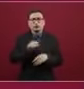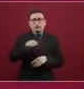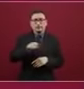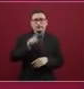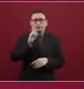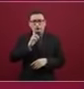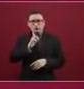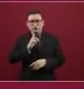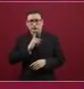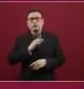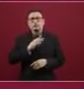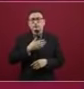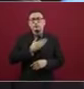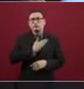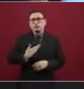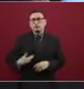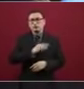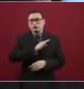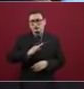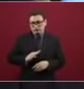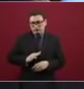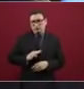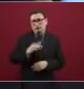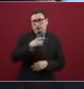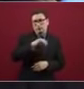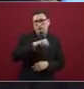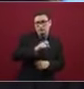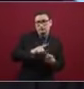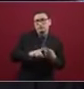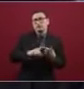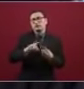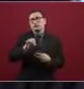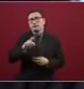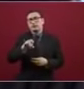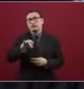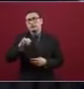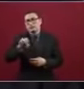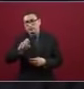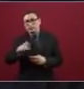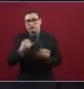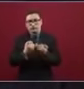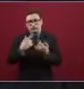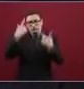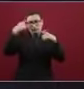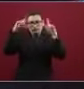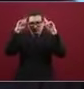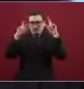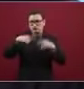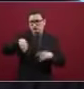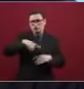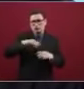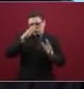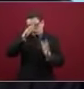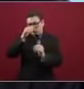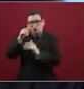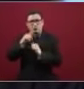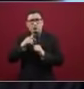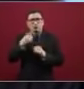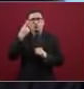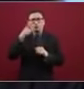de Guaymas y el presidente de Empalme y Marina, se ha acordado ya un